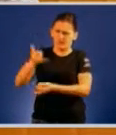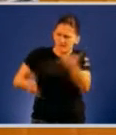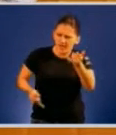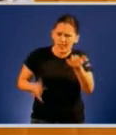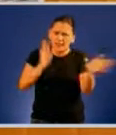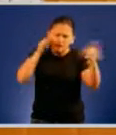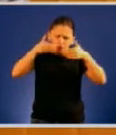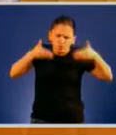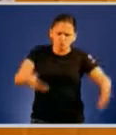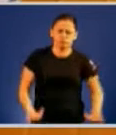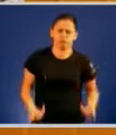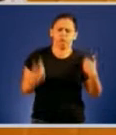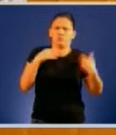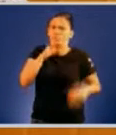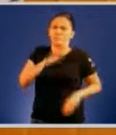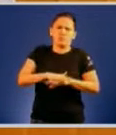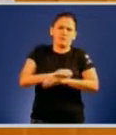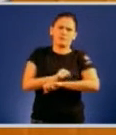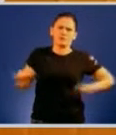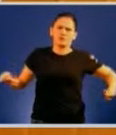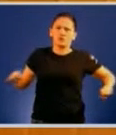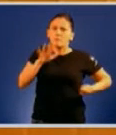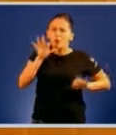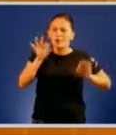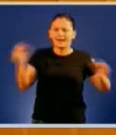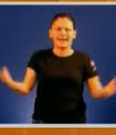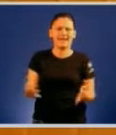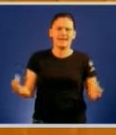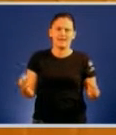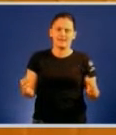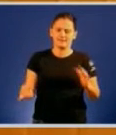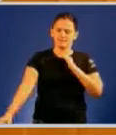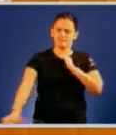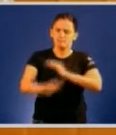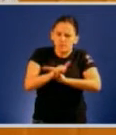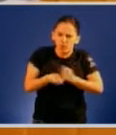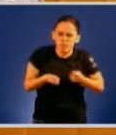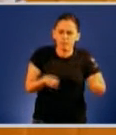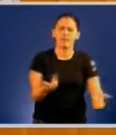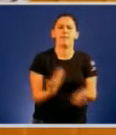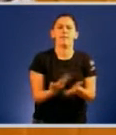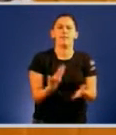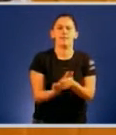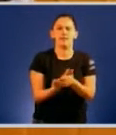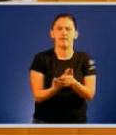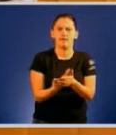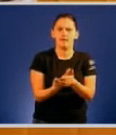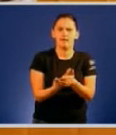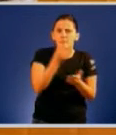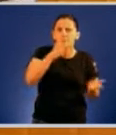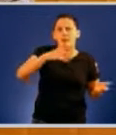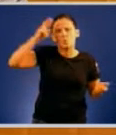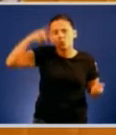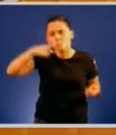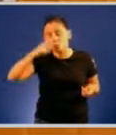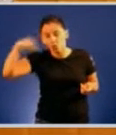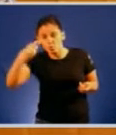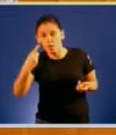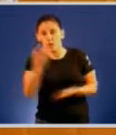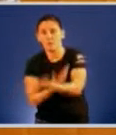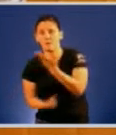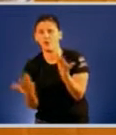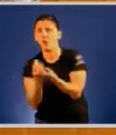súa responsabilidade, que é garantir a tutela dos bens culturais e preservalos, cooperando con outras